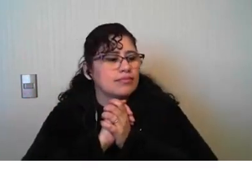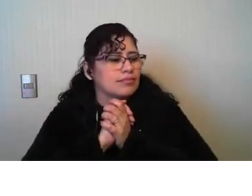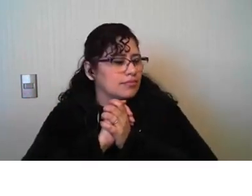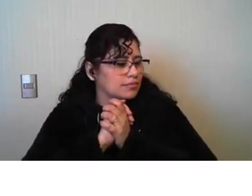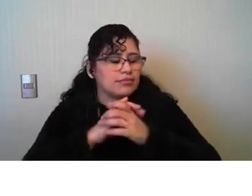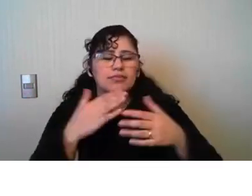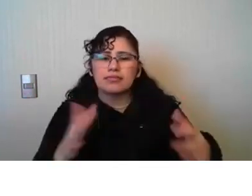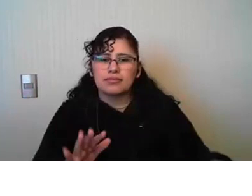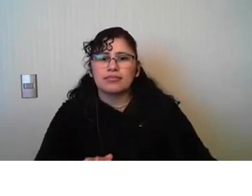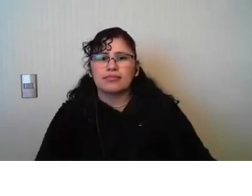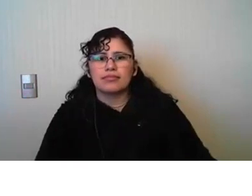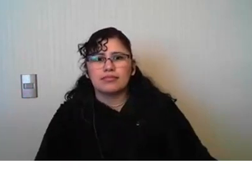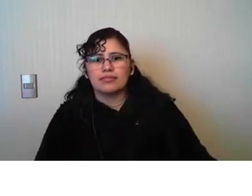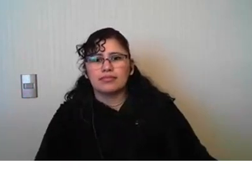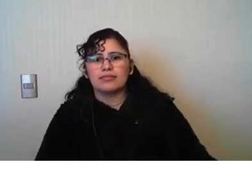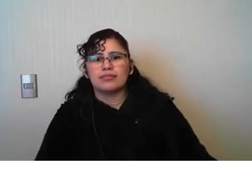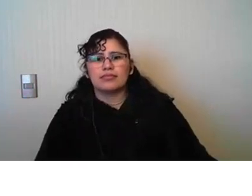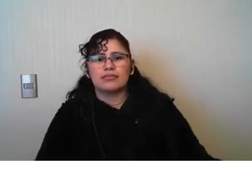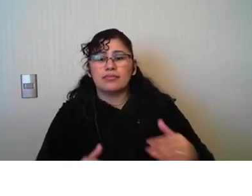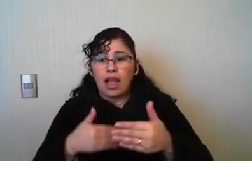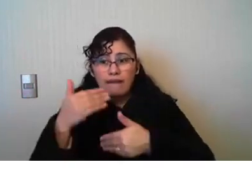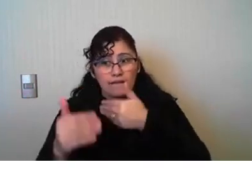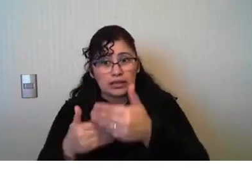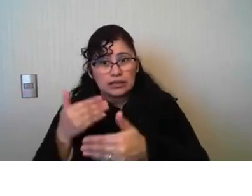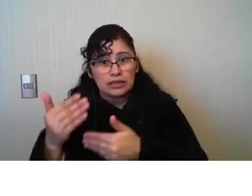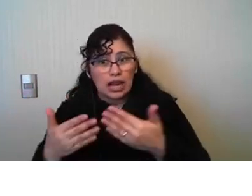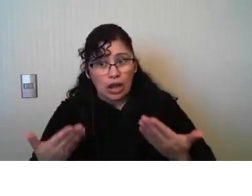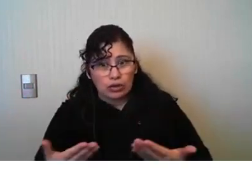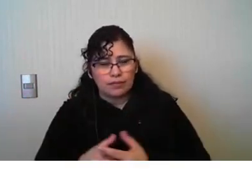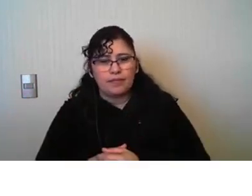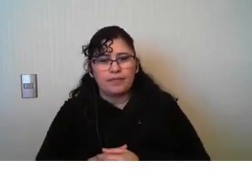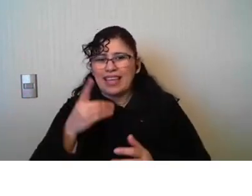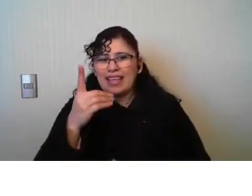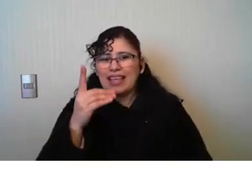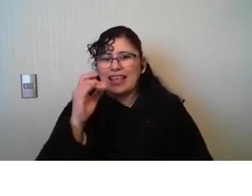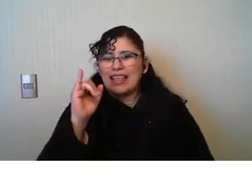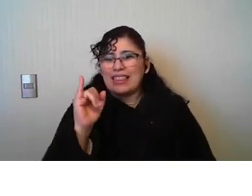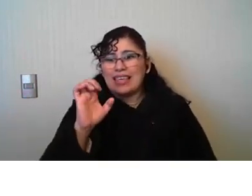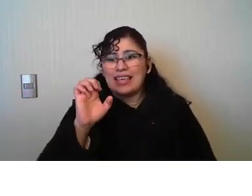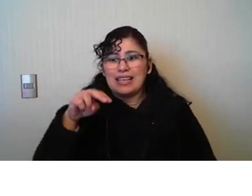Entonces vamos a avanzar con diencéfalo en los minutos que nos quedan.